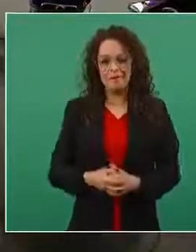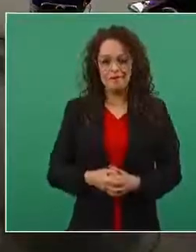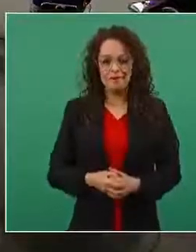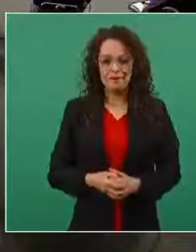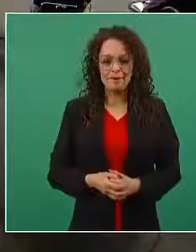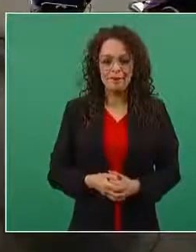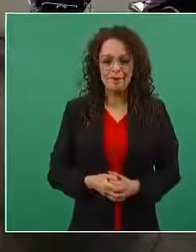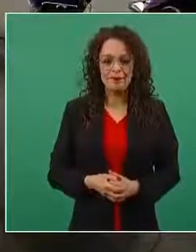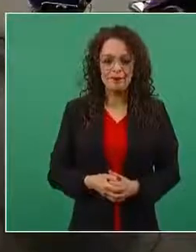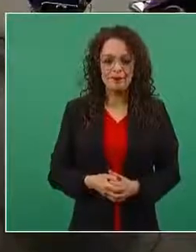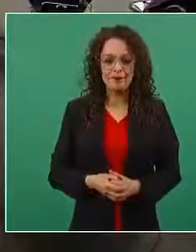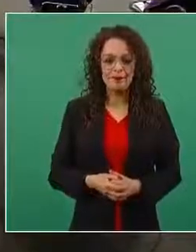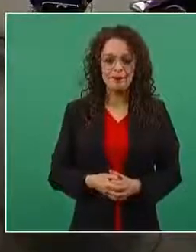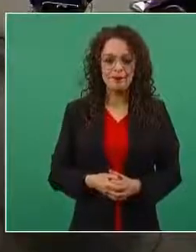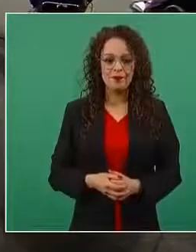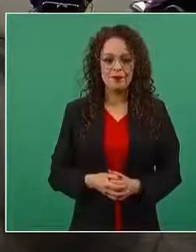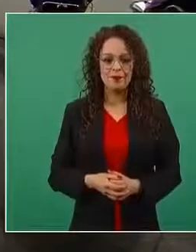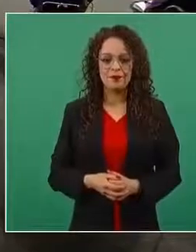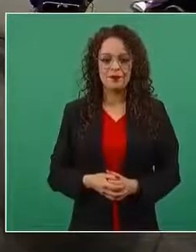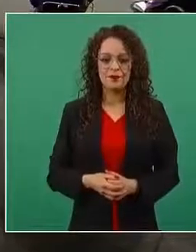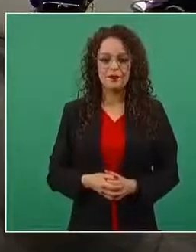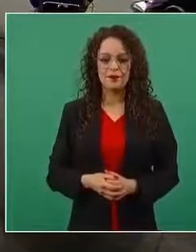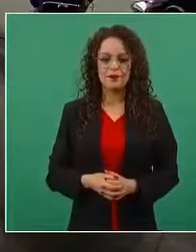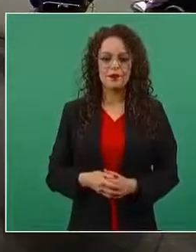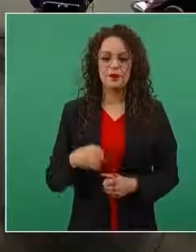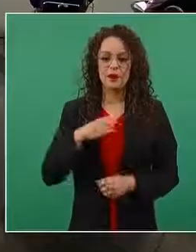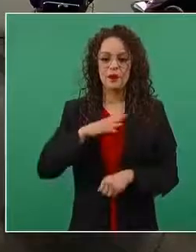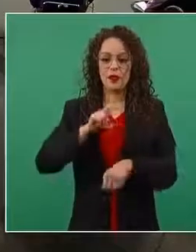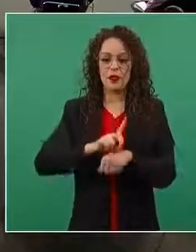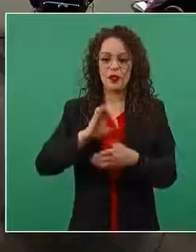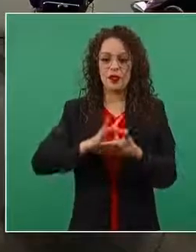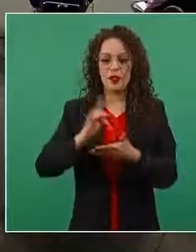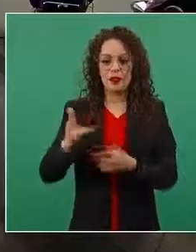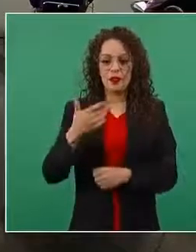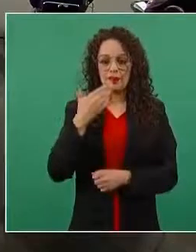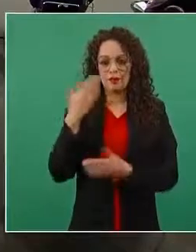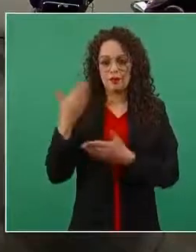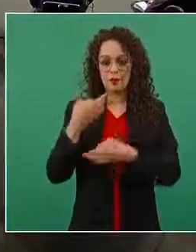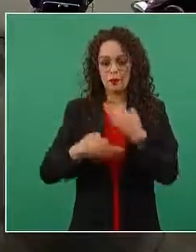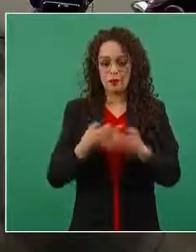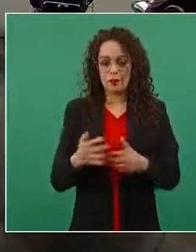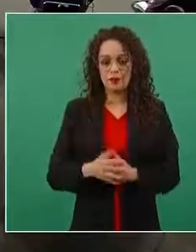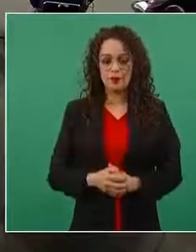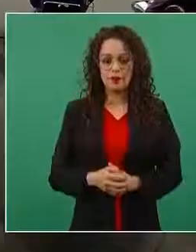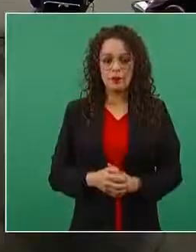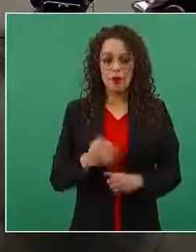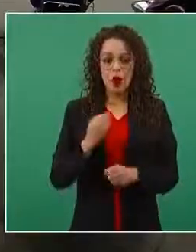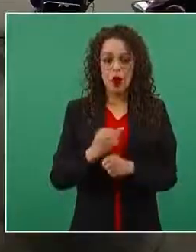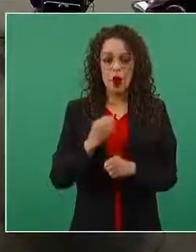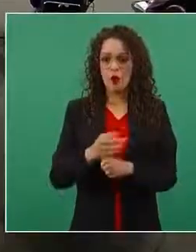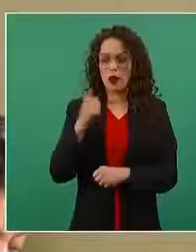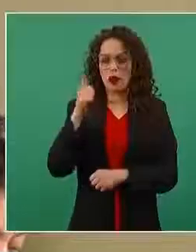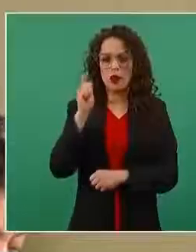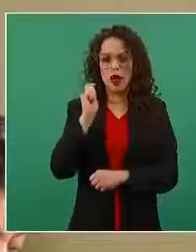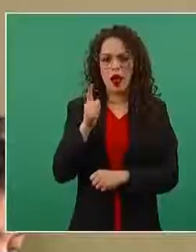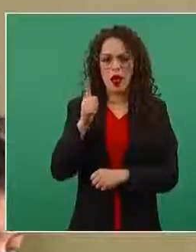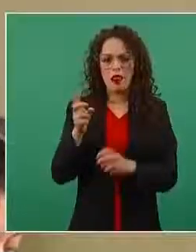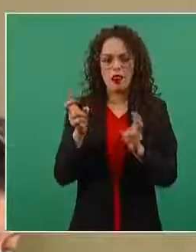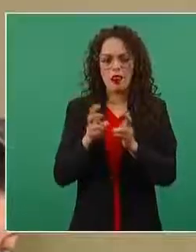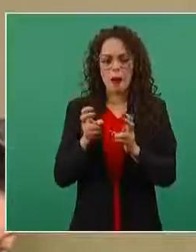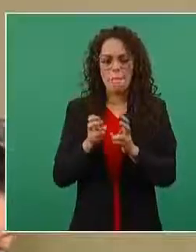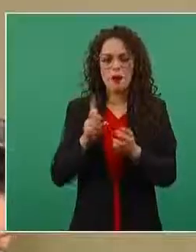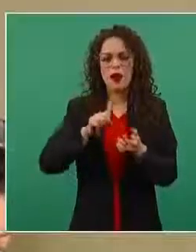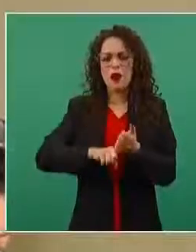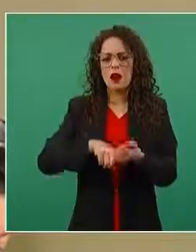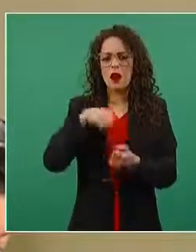Bienvenido. Bueno, pues muchos buenos días, gracias. Buenos días a todos. Tampico geográficamente se encuentra prácticamente a la mitad del Golfo de